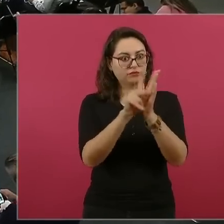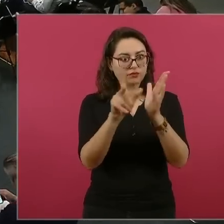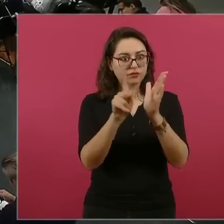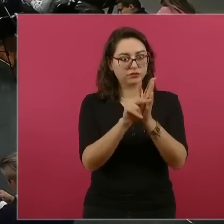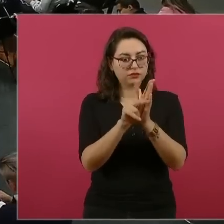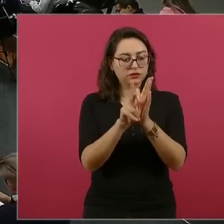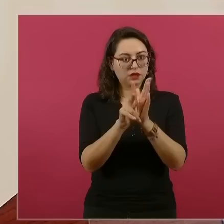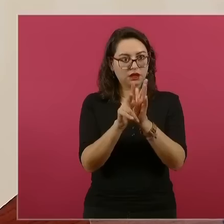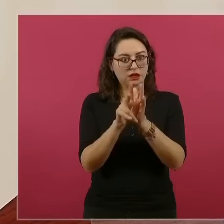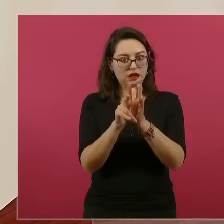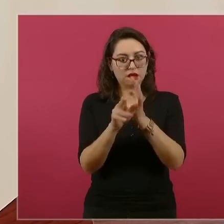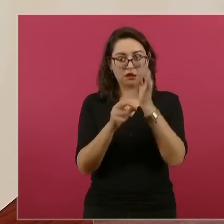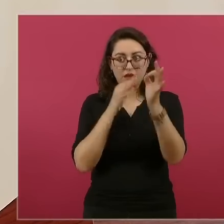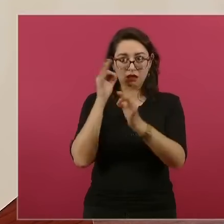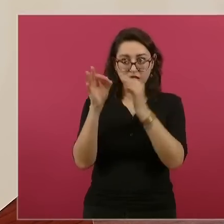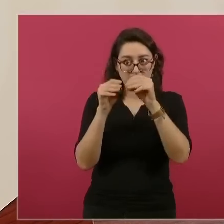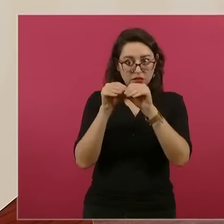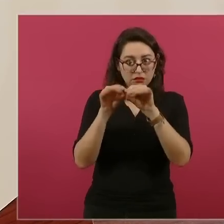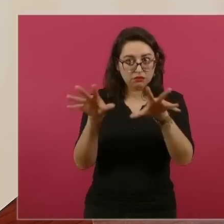sostener